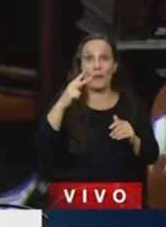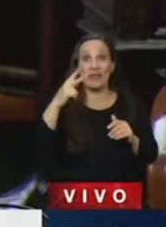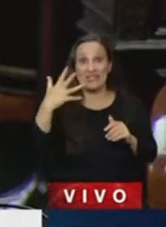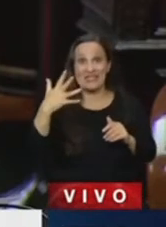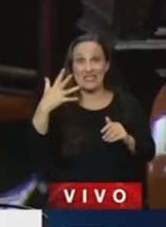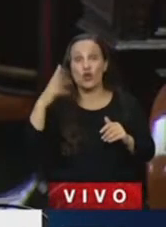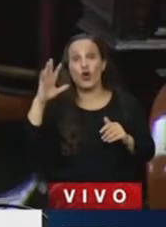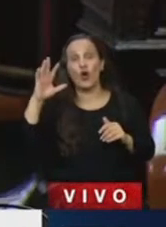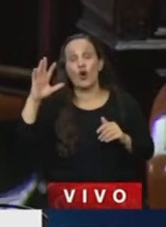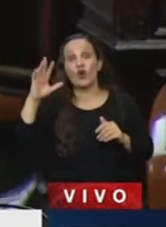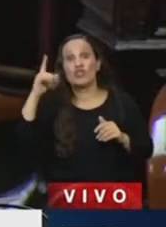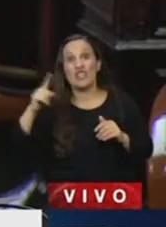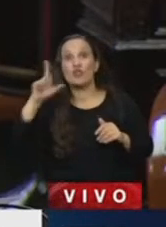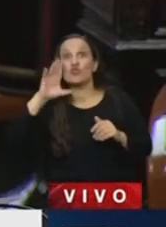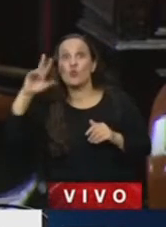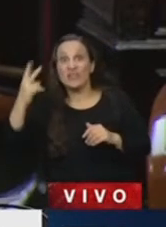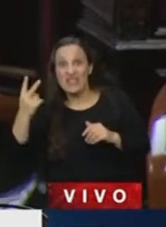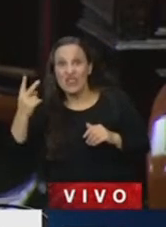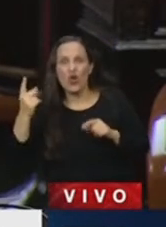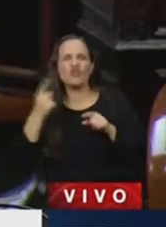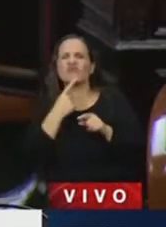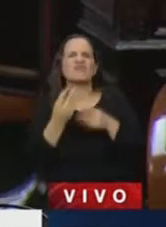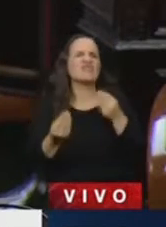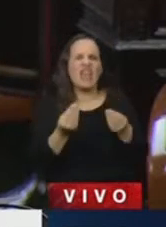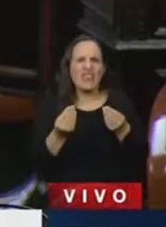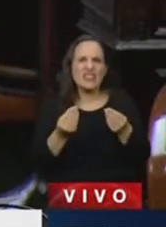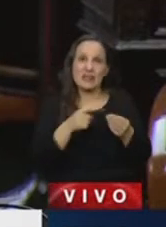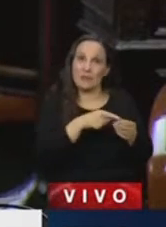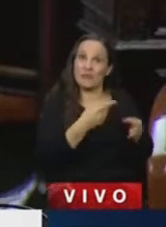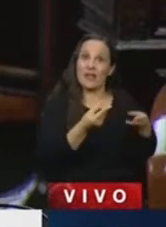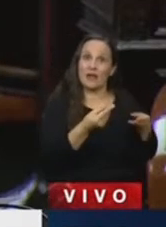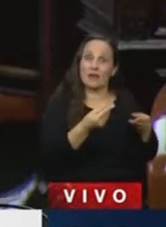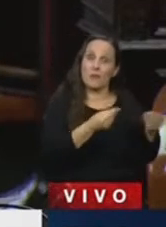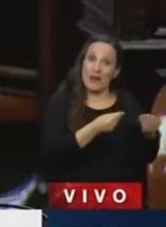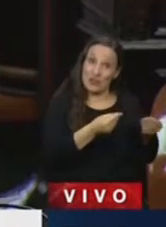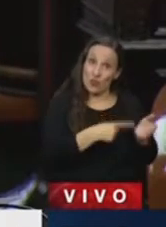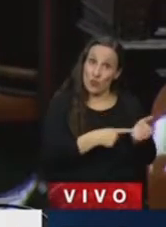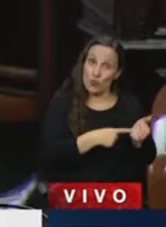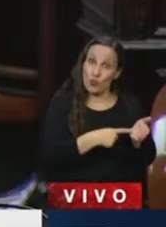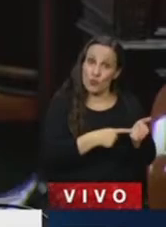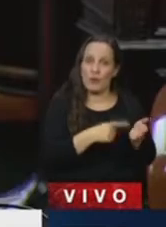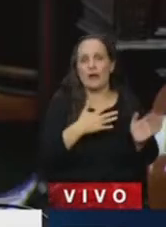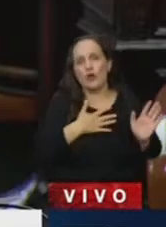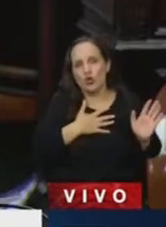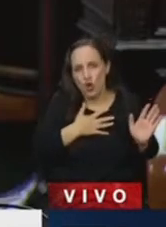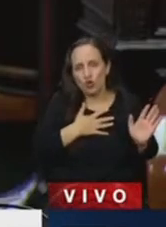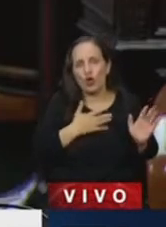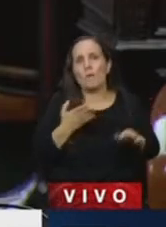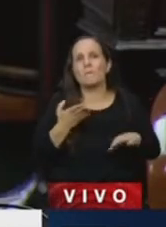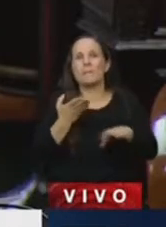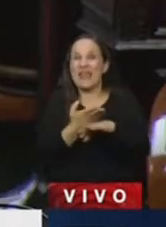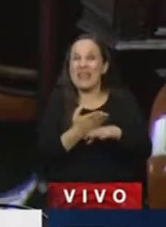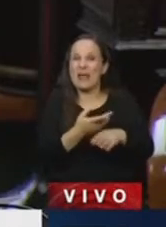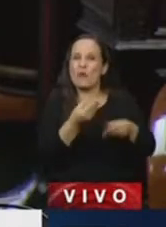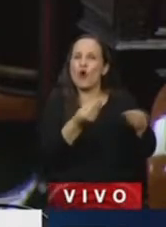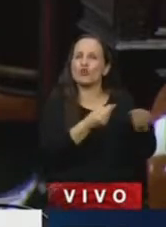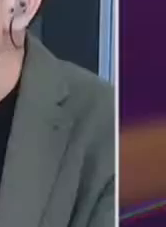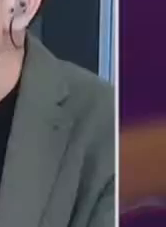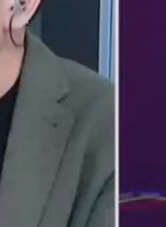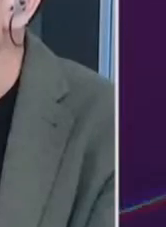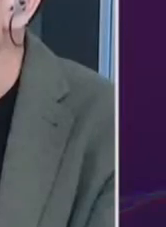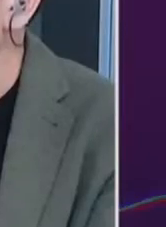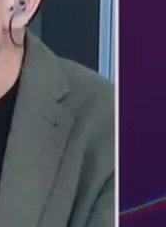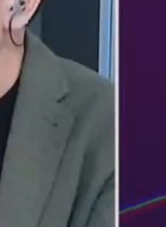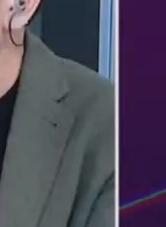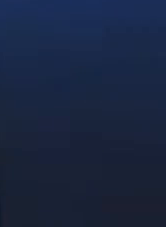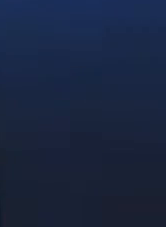dialéctica contraria, dijo, no, no, hay como una voz que va creciendo sobre Cristina candidata, mirá. A